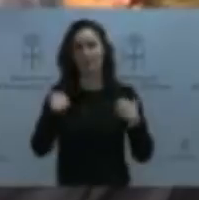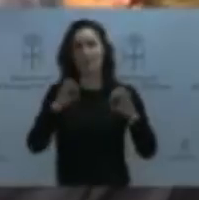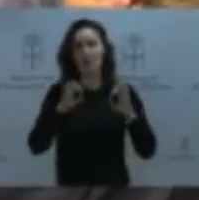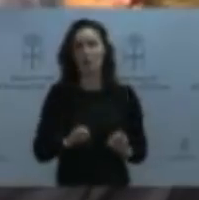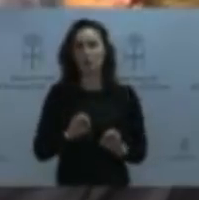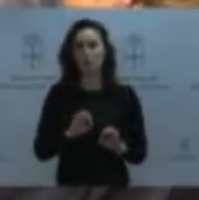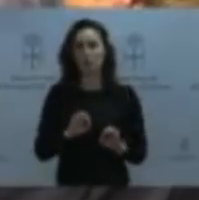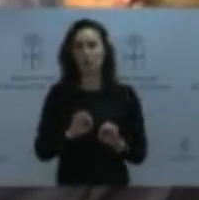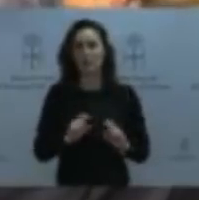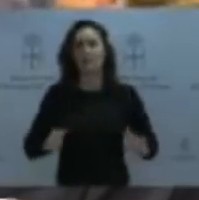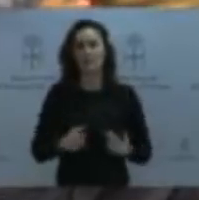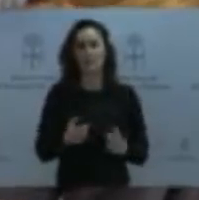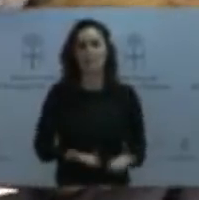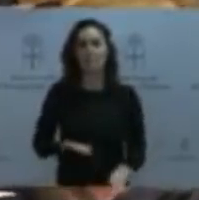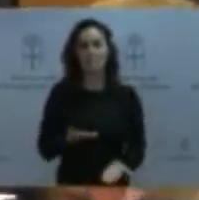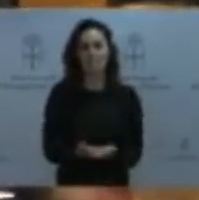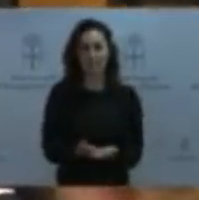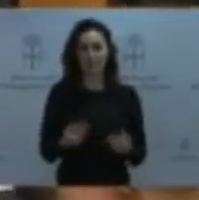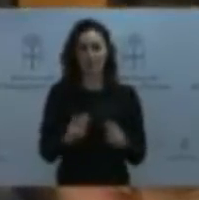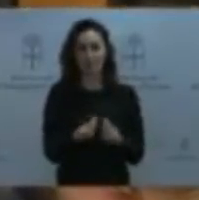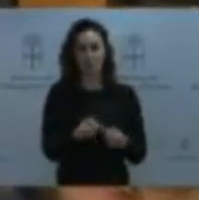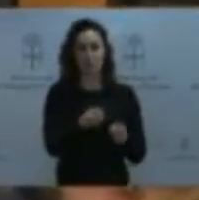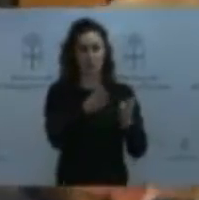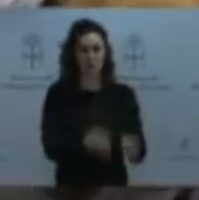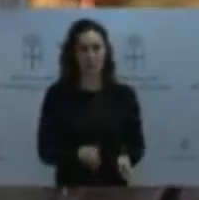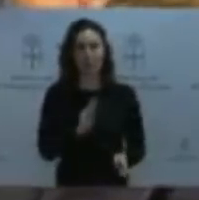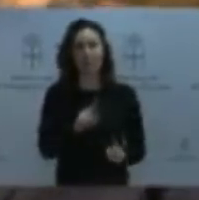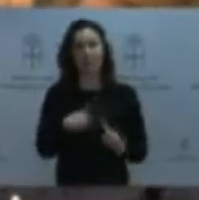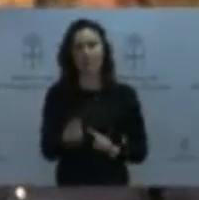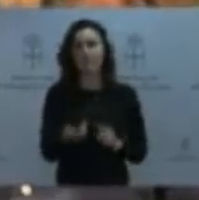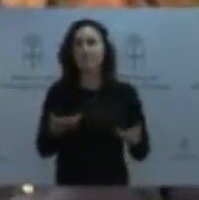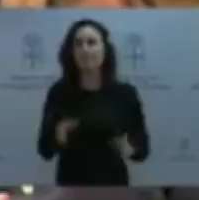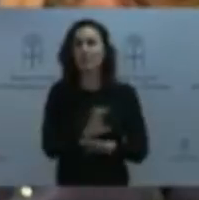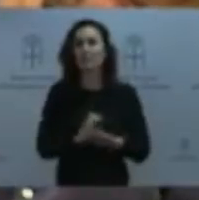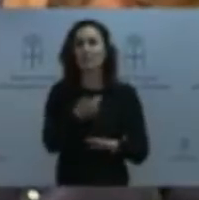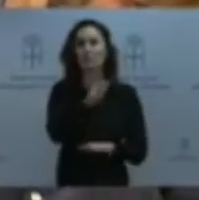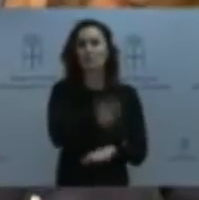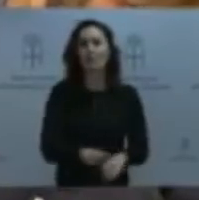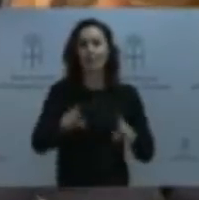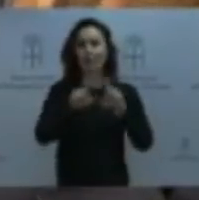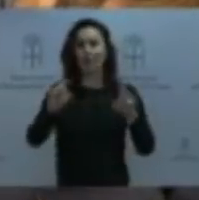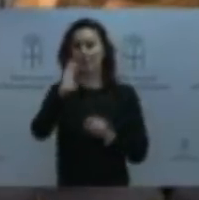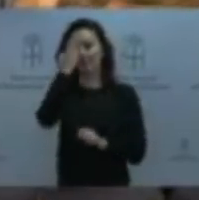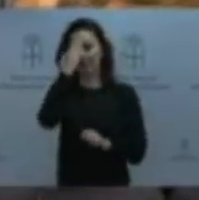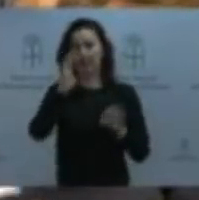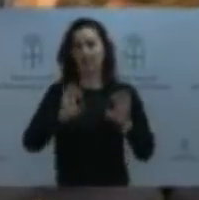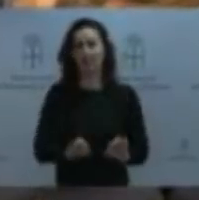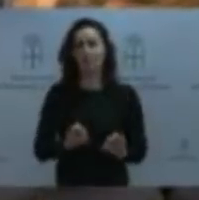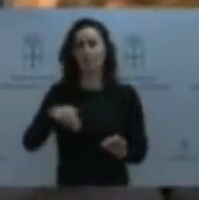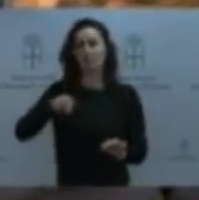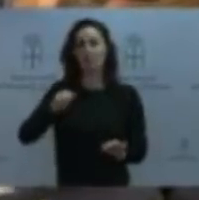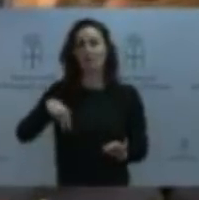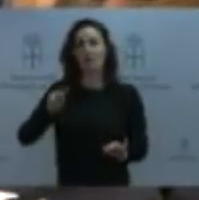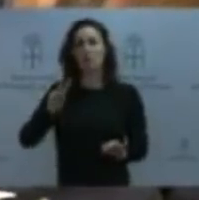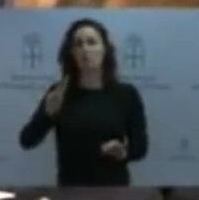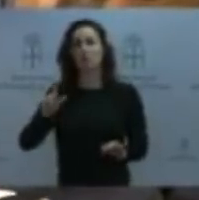la que le preguntaremos en el futuro. Consejero, la entidad encabezada por Manuel Menéndez sigue un claro proceso de